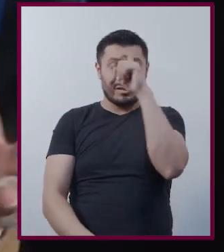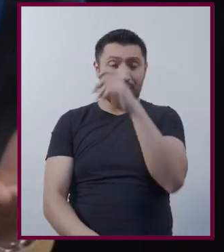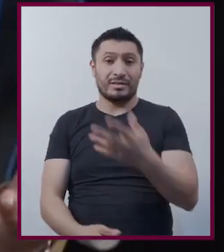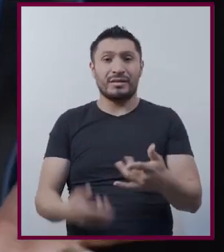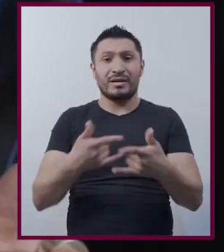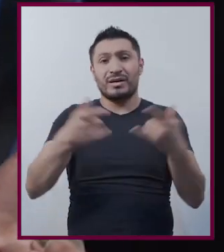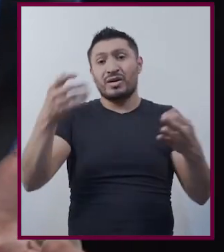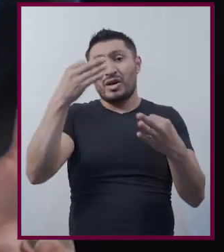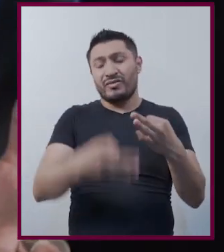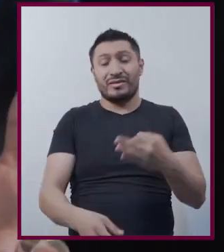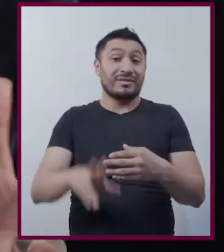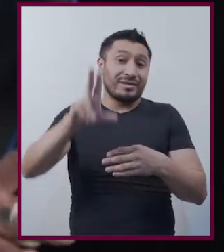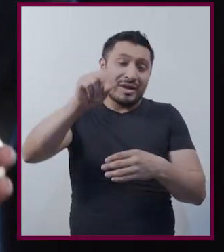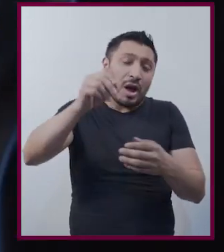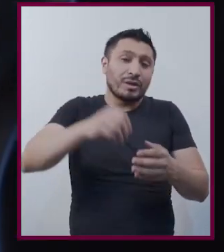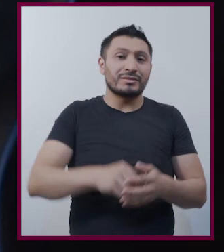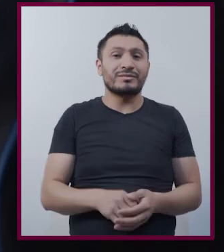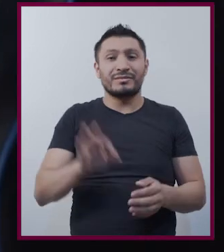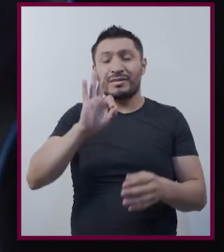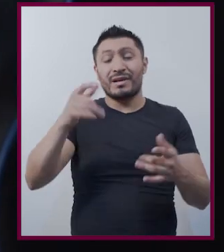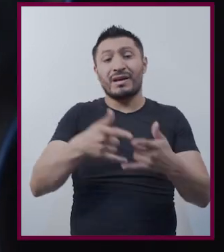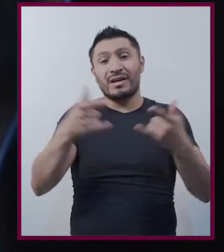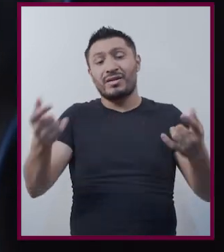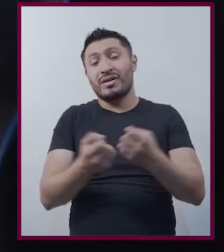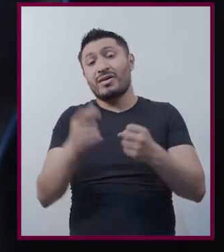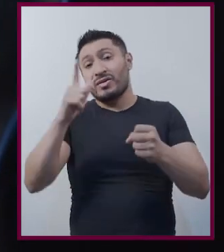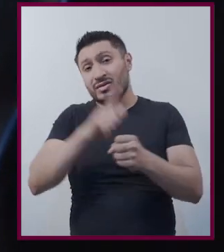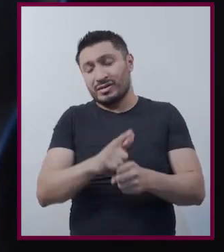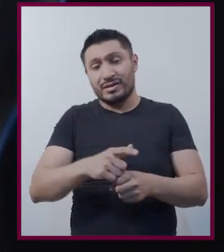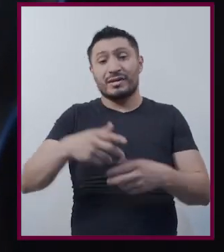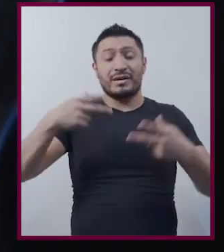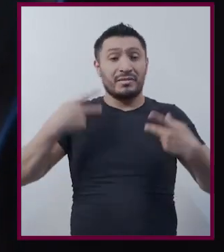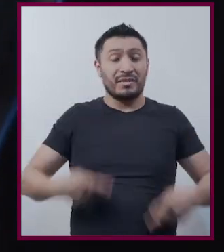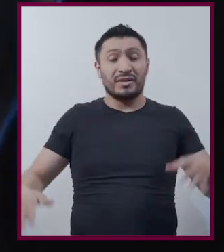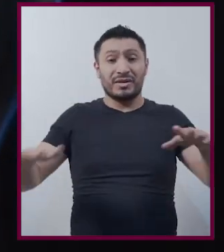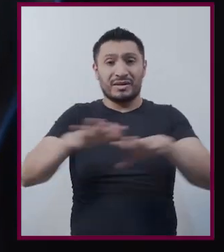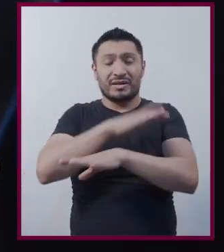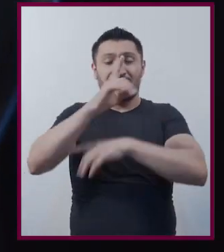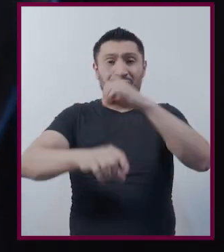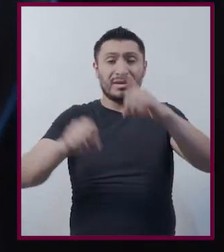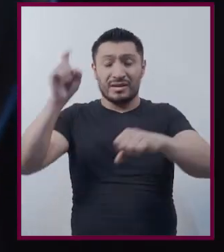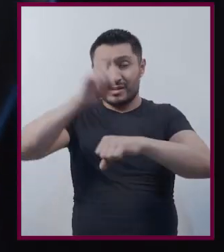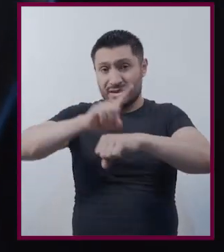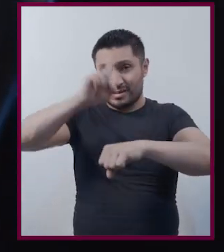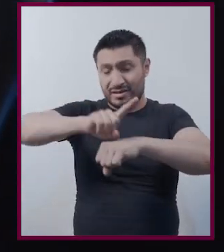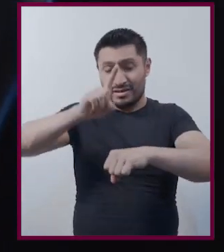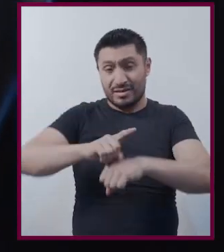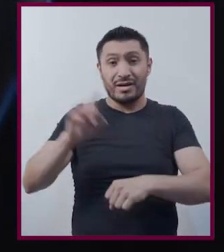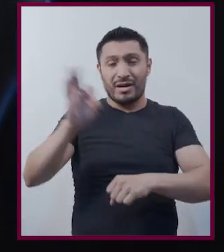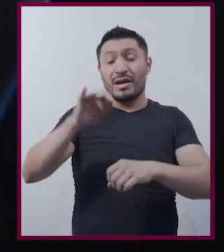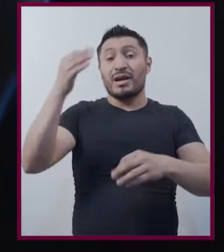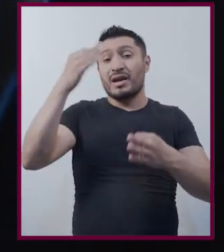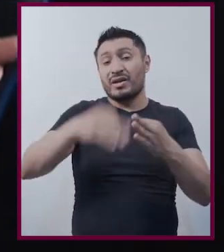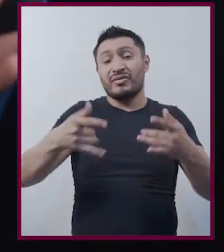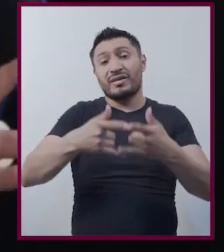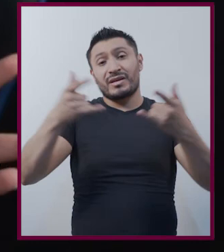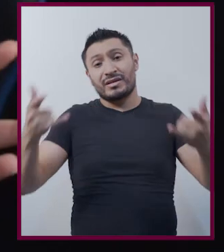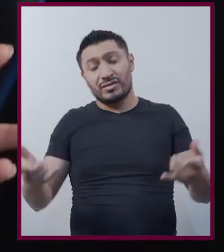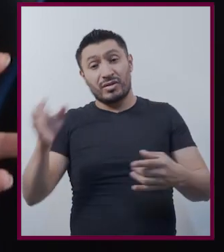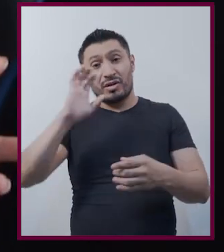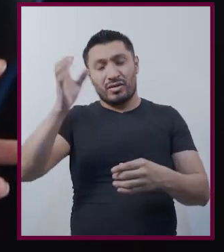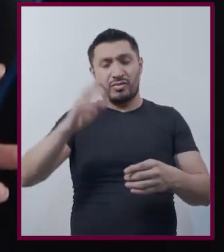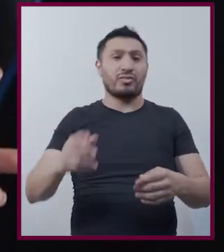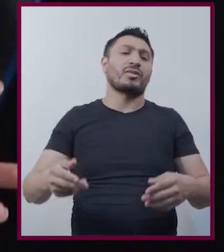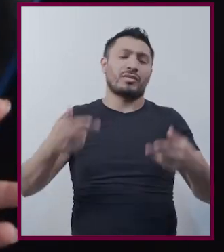historia si la historia social y el hombre cambian día a día. Podría existir tal vez el fin de la historia cuando